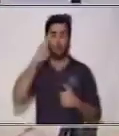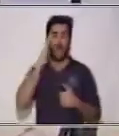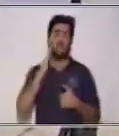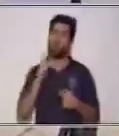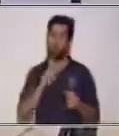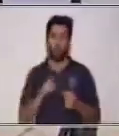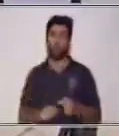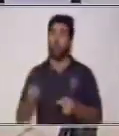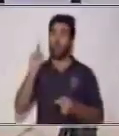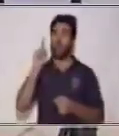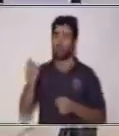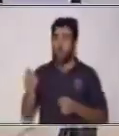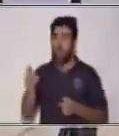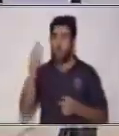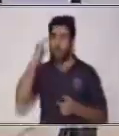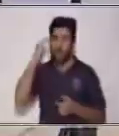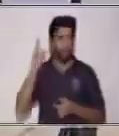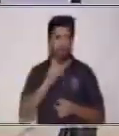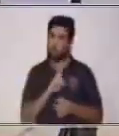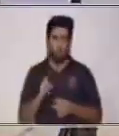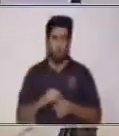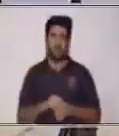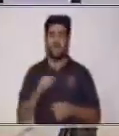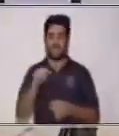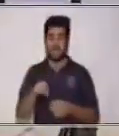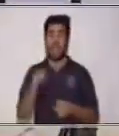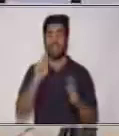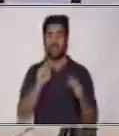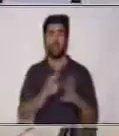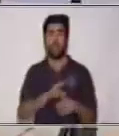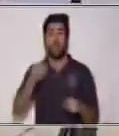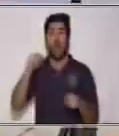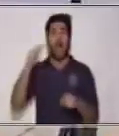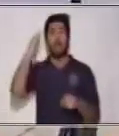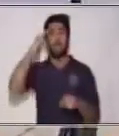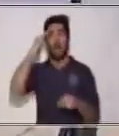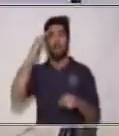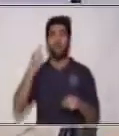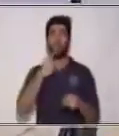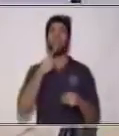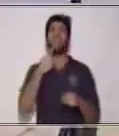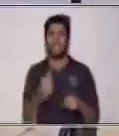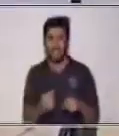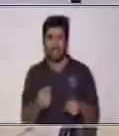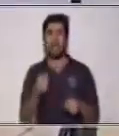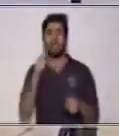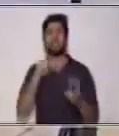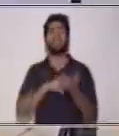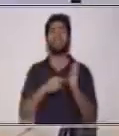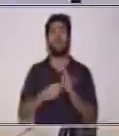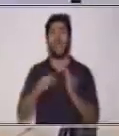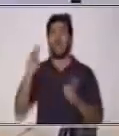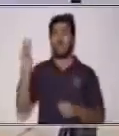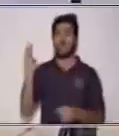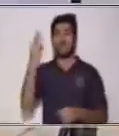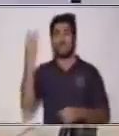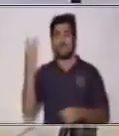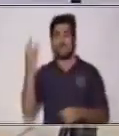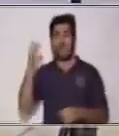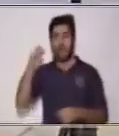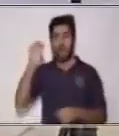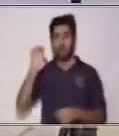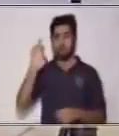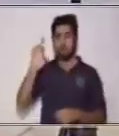un aspecto que se tiene que relacionar con el lenguaje, la gramática. Si yo estoy hablando de tercera persona, quiere decir